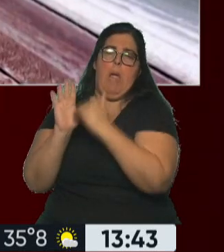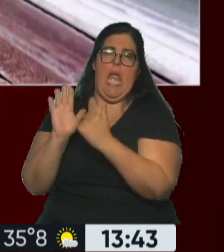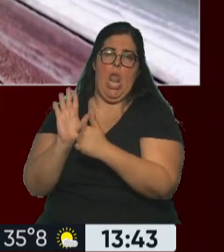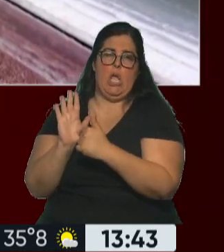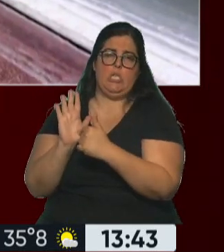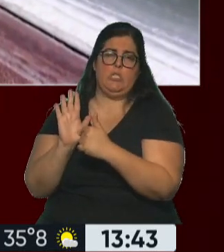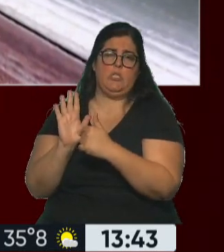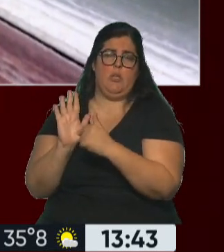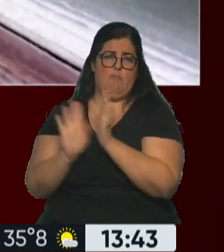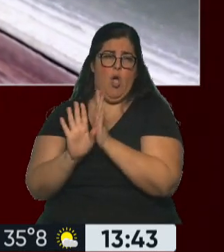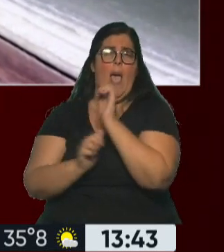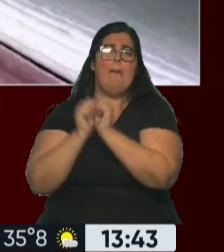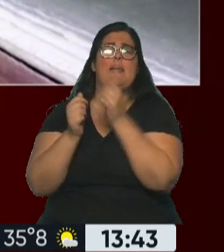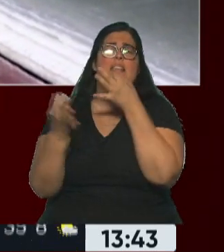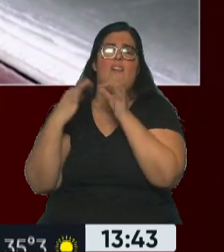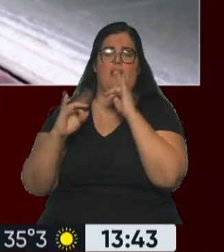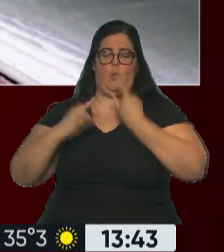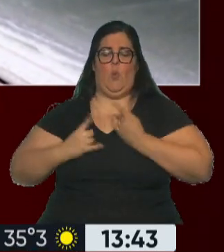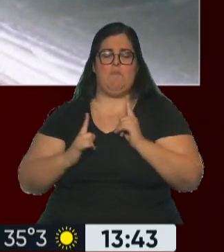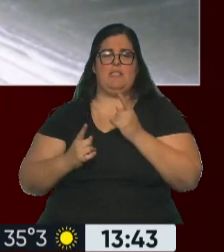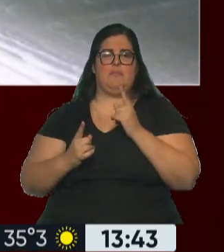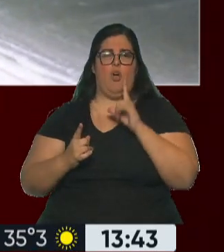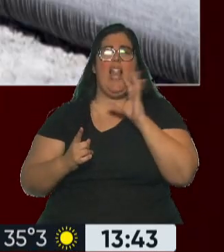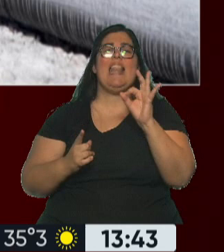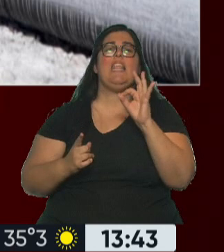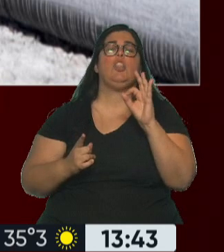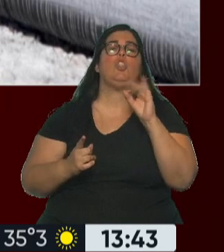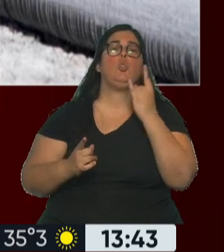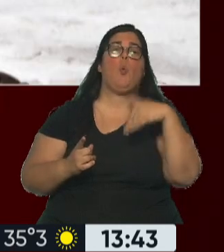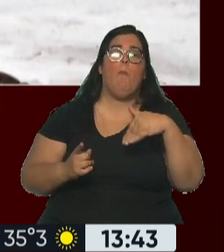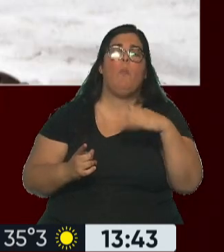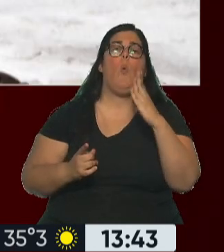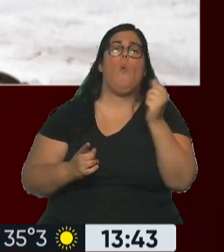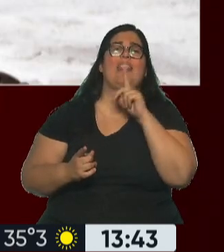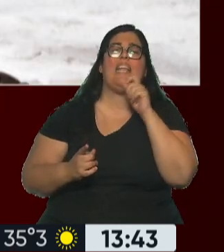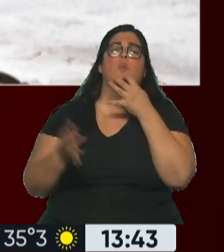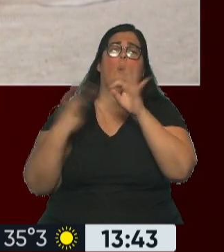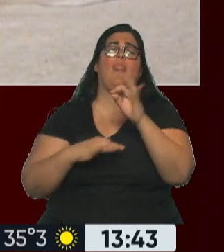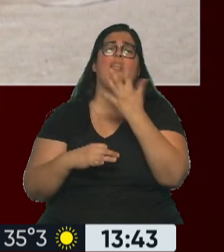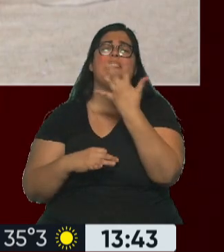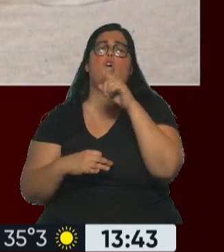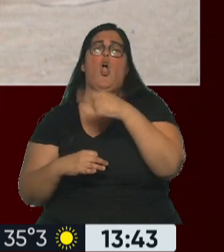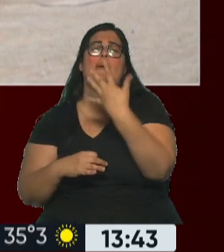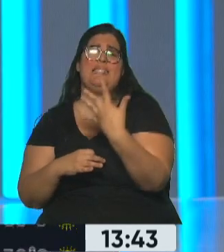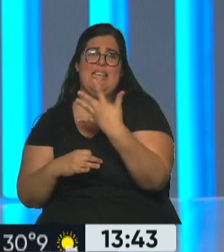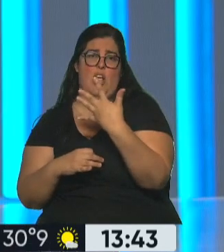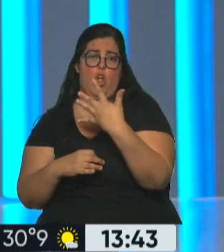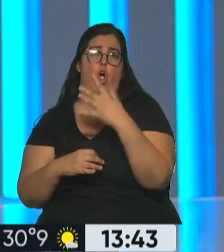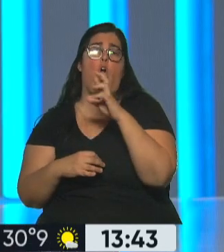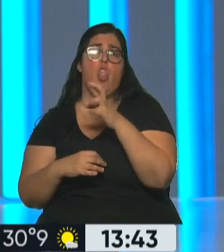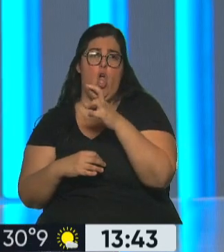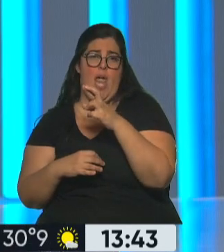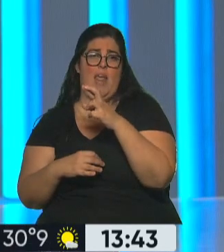se venden a sí mismas las empresas. Entonces, Lithium Batteries vende el litio a 5,5